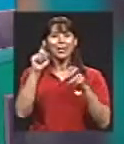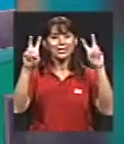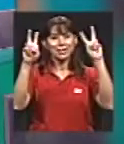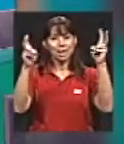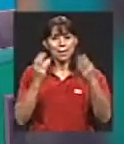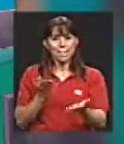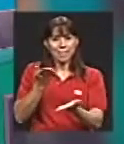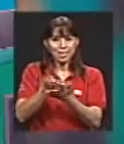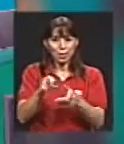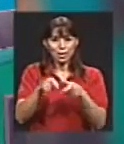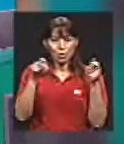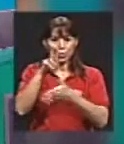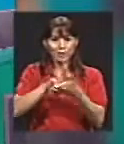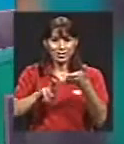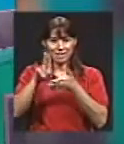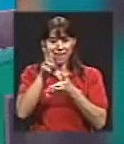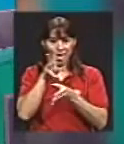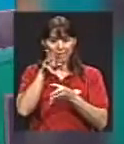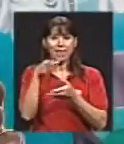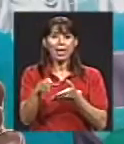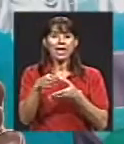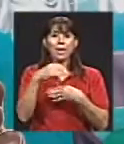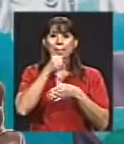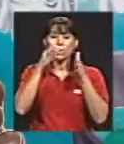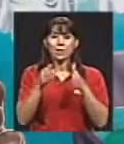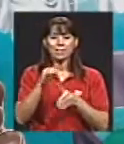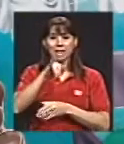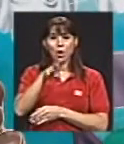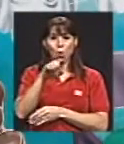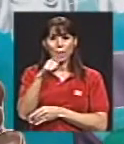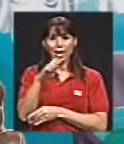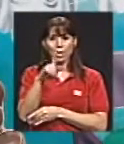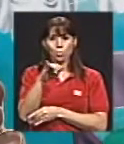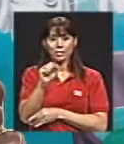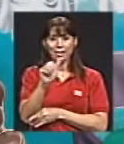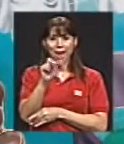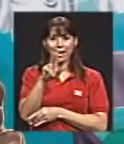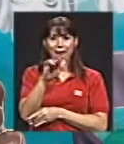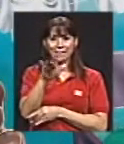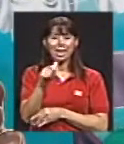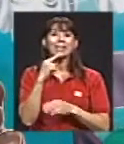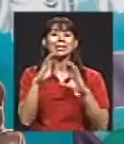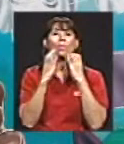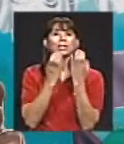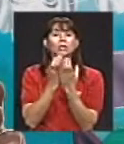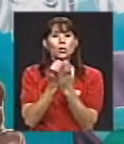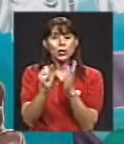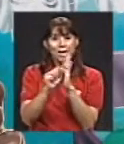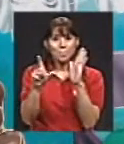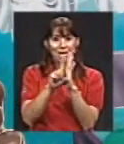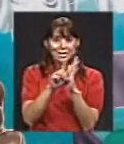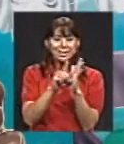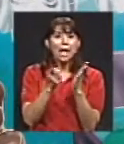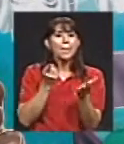universidad adentro la información elaborada por el periodista organizara la comisión legislativa que investigó la que plantea la renovación de pacto